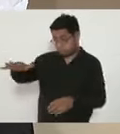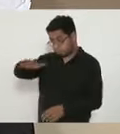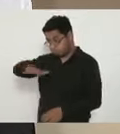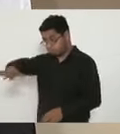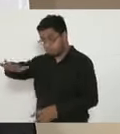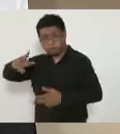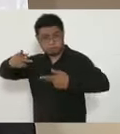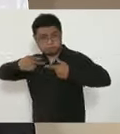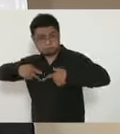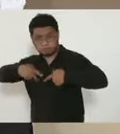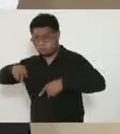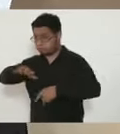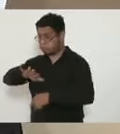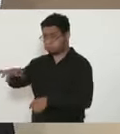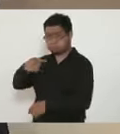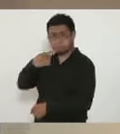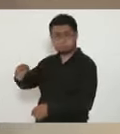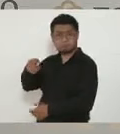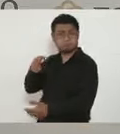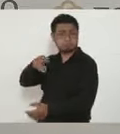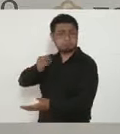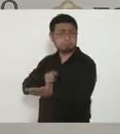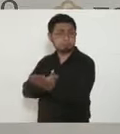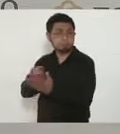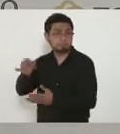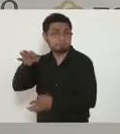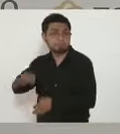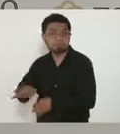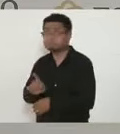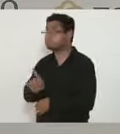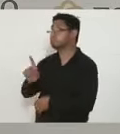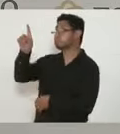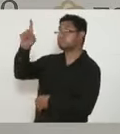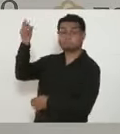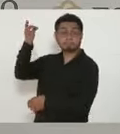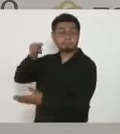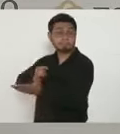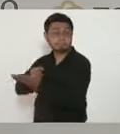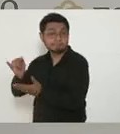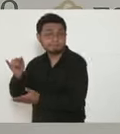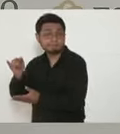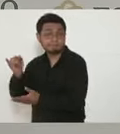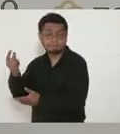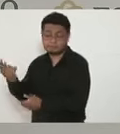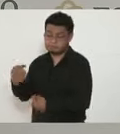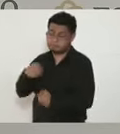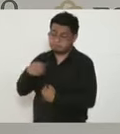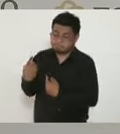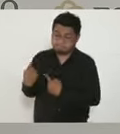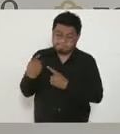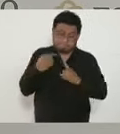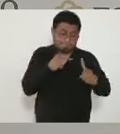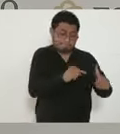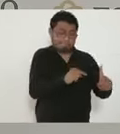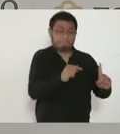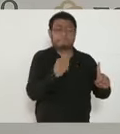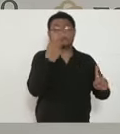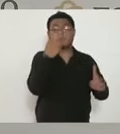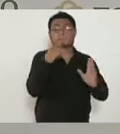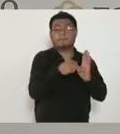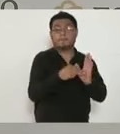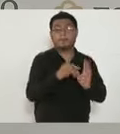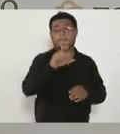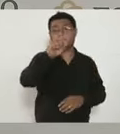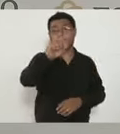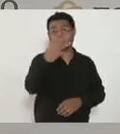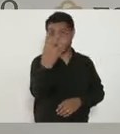y el creador, voy a estar nada más hasta el 2024.